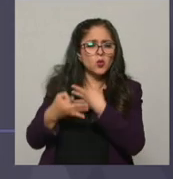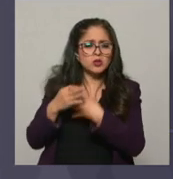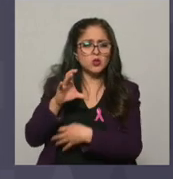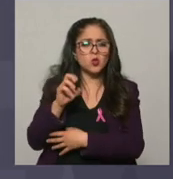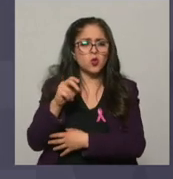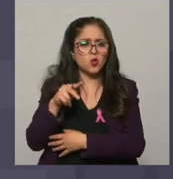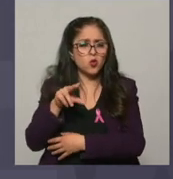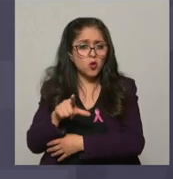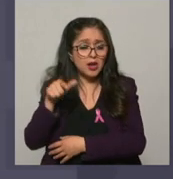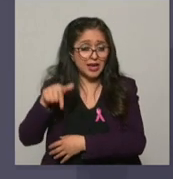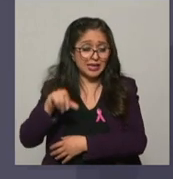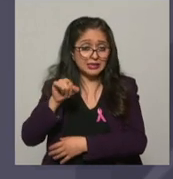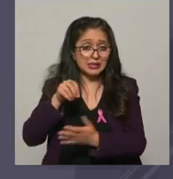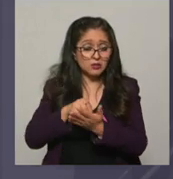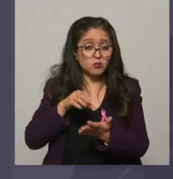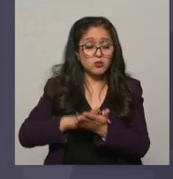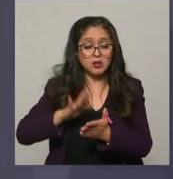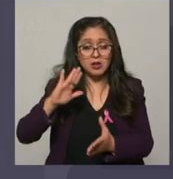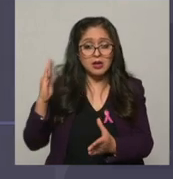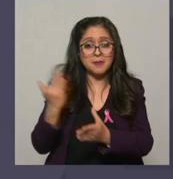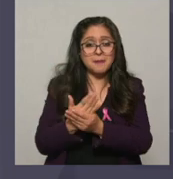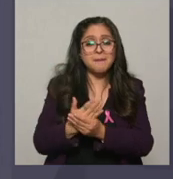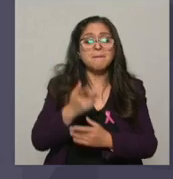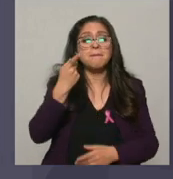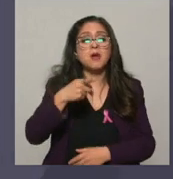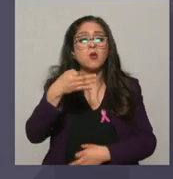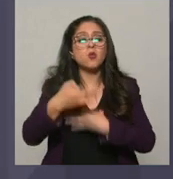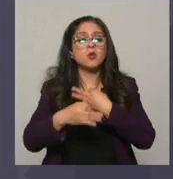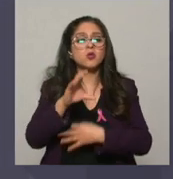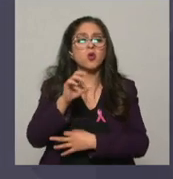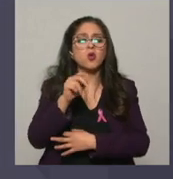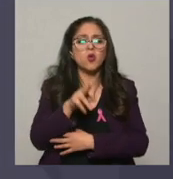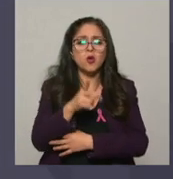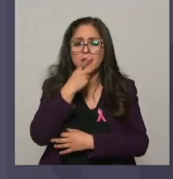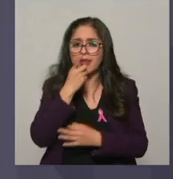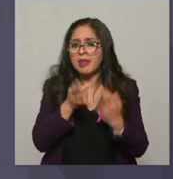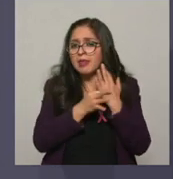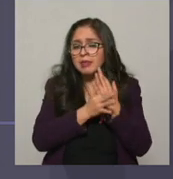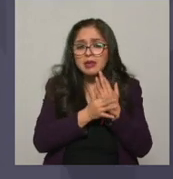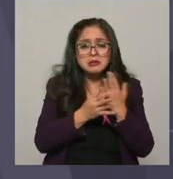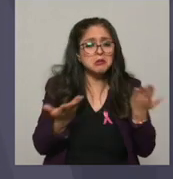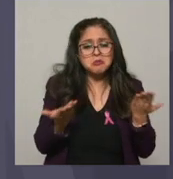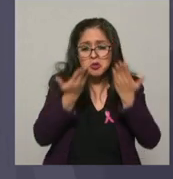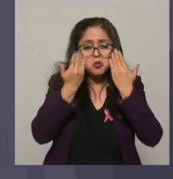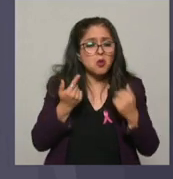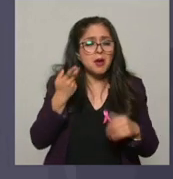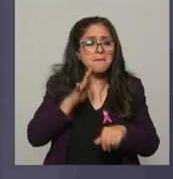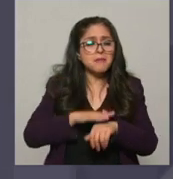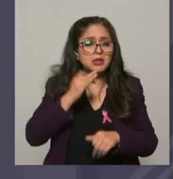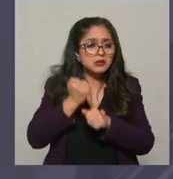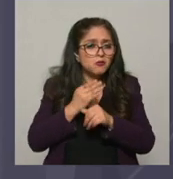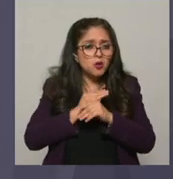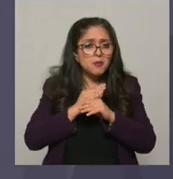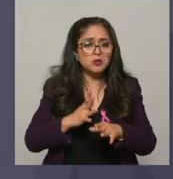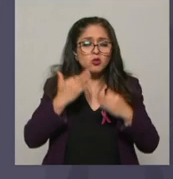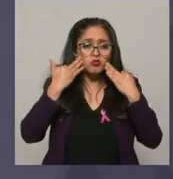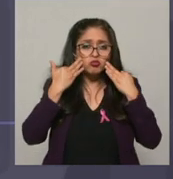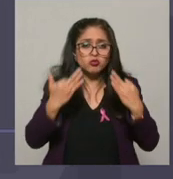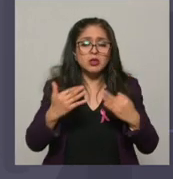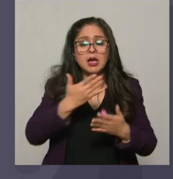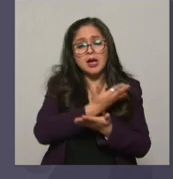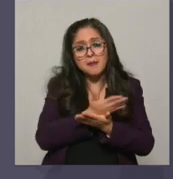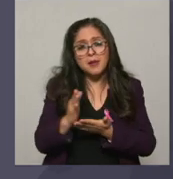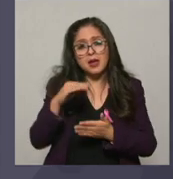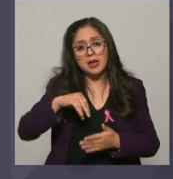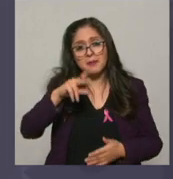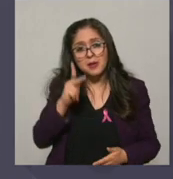control, porque aquí sí judicializan la carpeta, pero el juez de control argumenta que no tiene los suficientes elementos, aparte que el